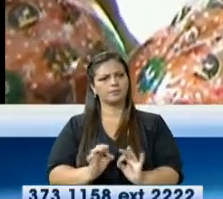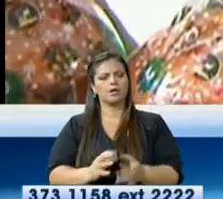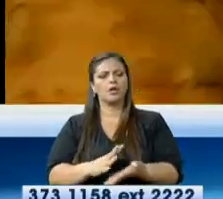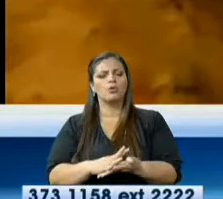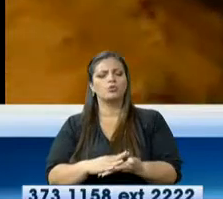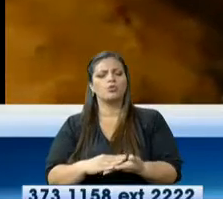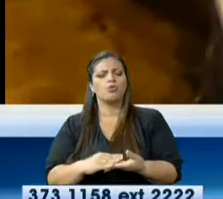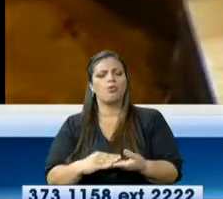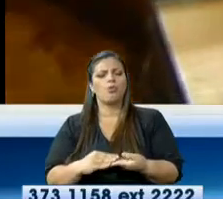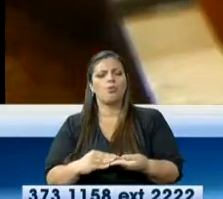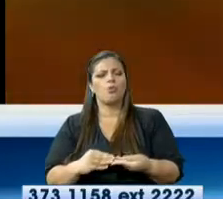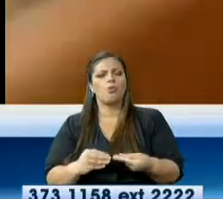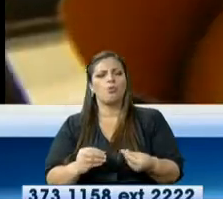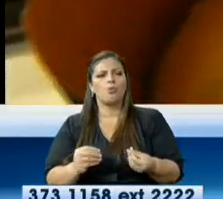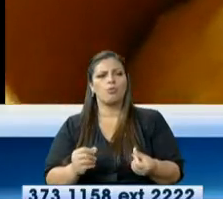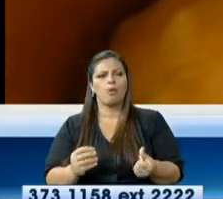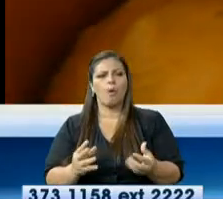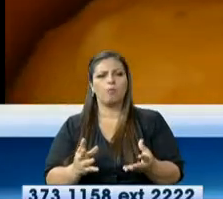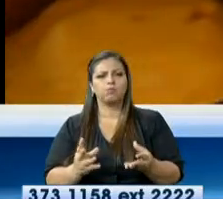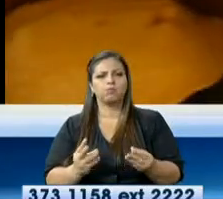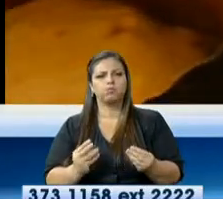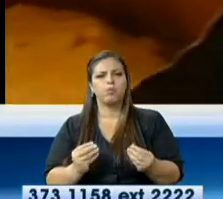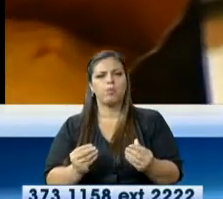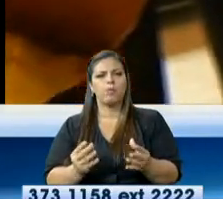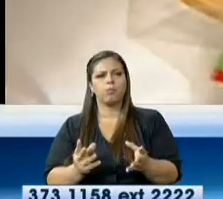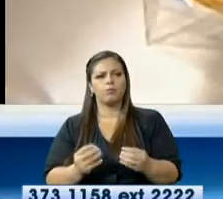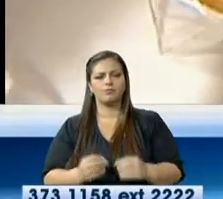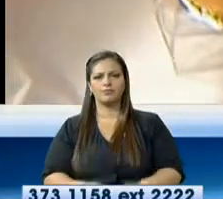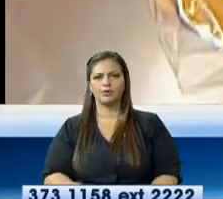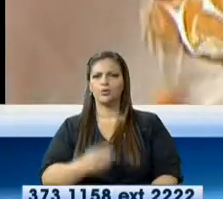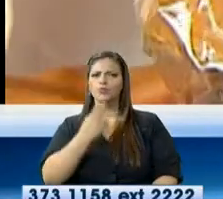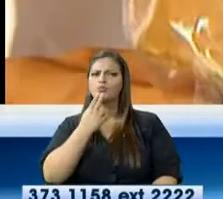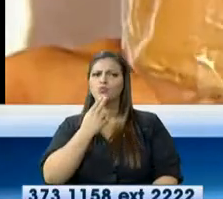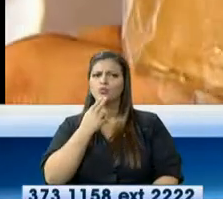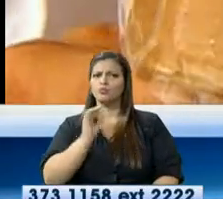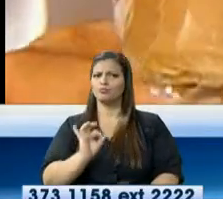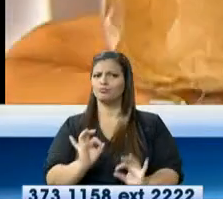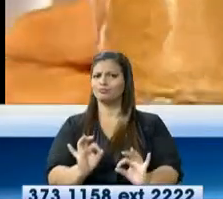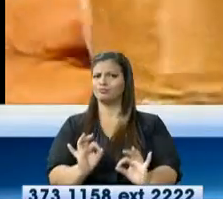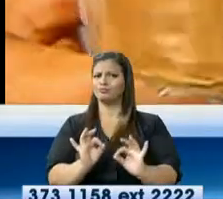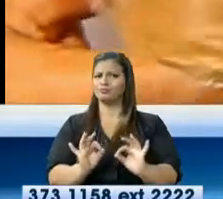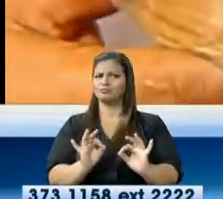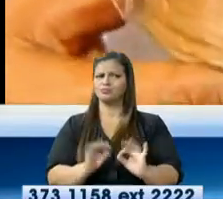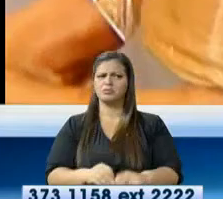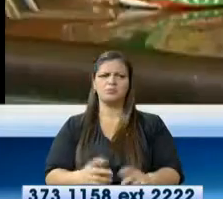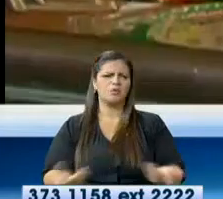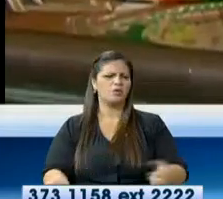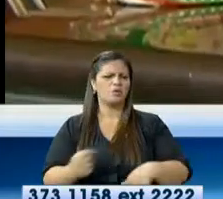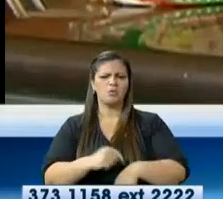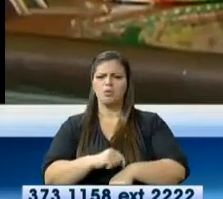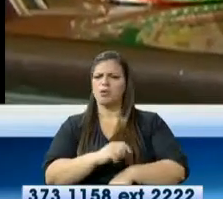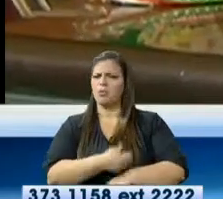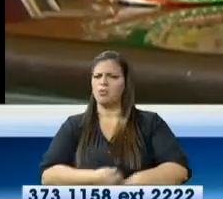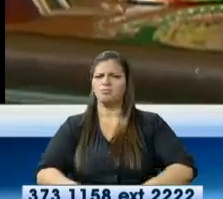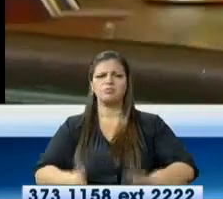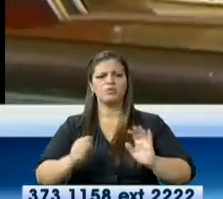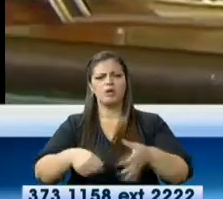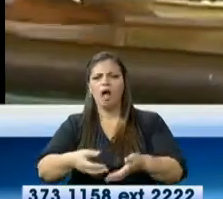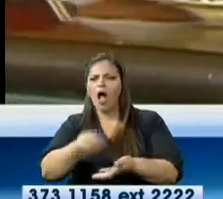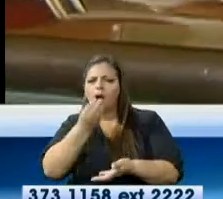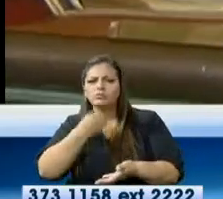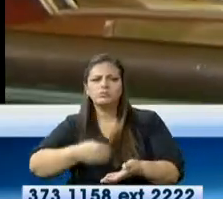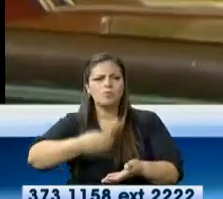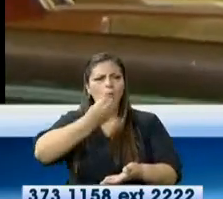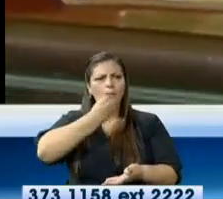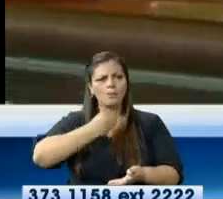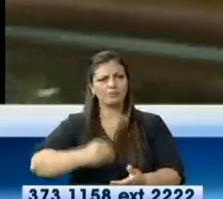suavecito. El pan de Pascua es un entremés dulce que puede consumirlo a cualquier hora del día y puede reemplazar la